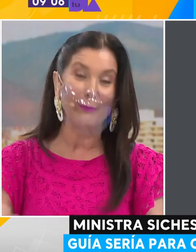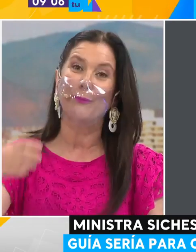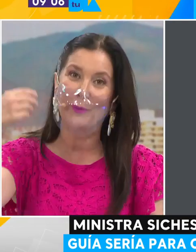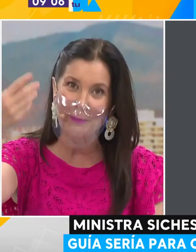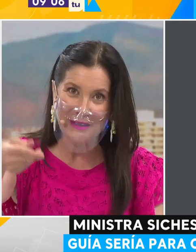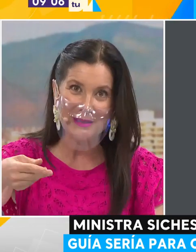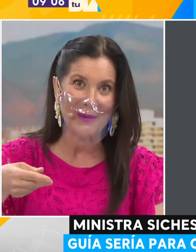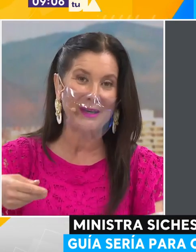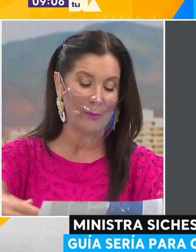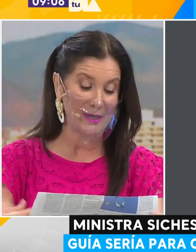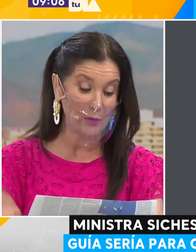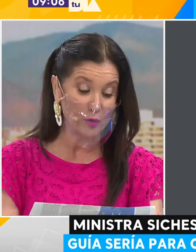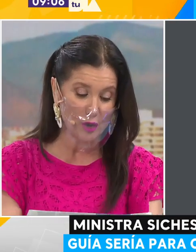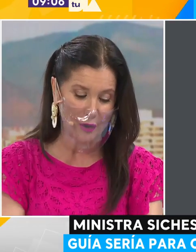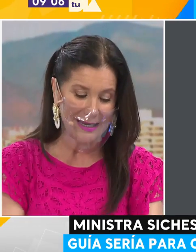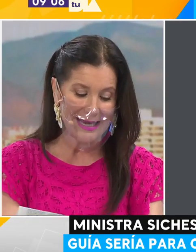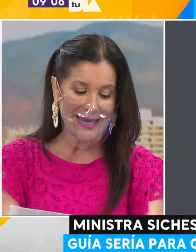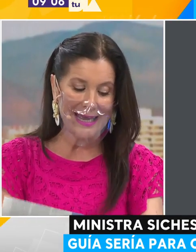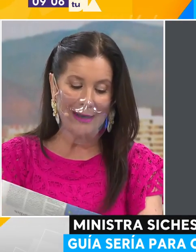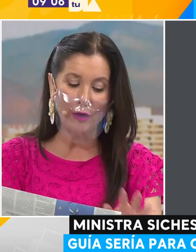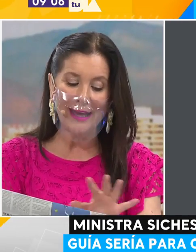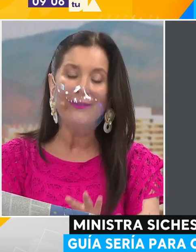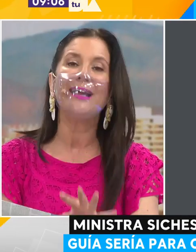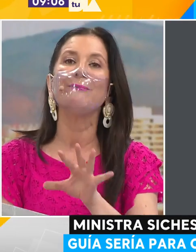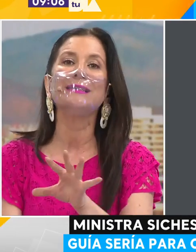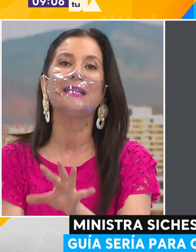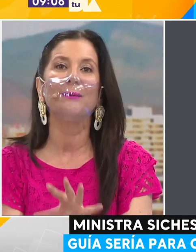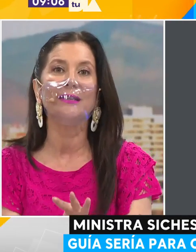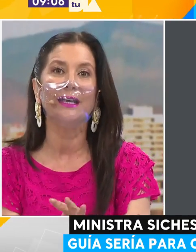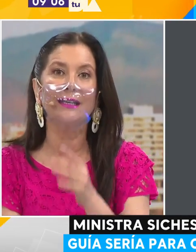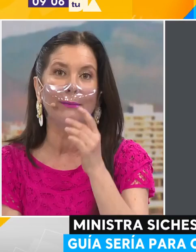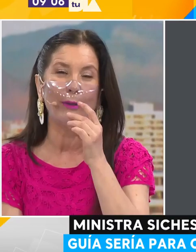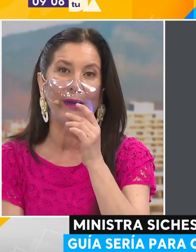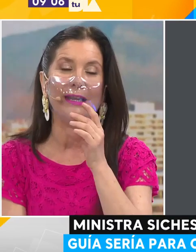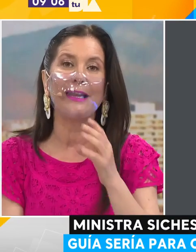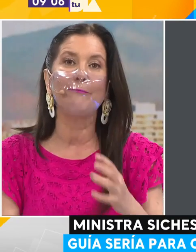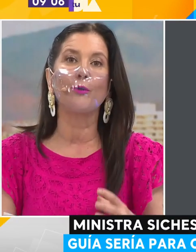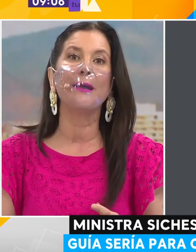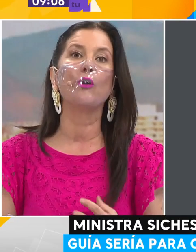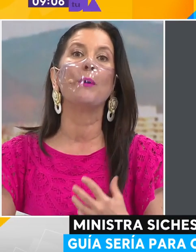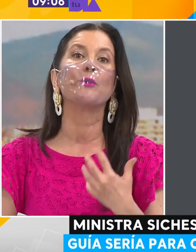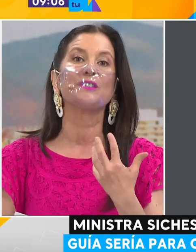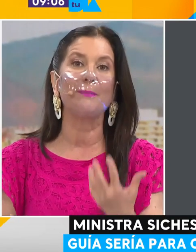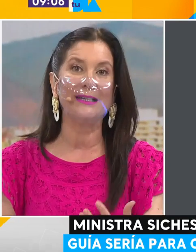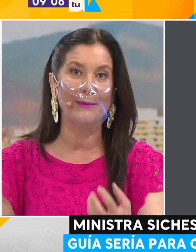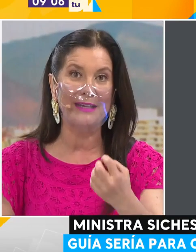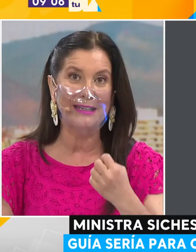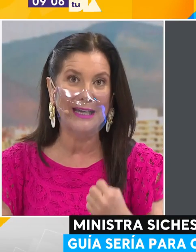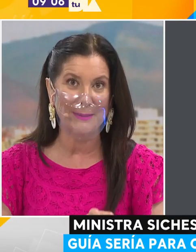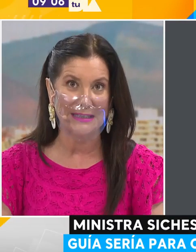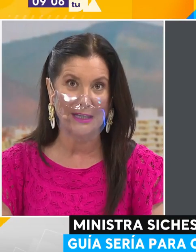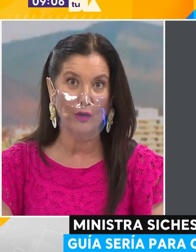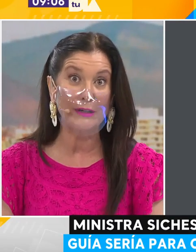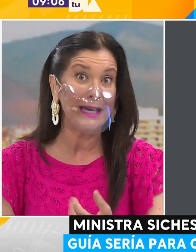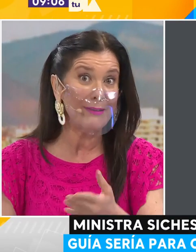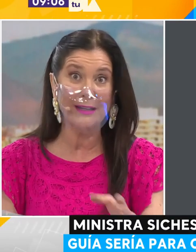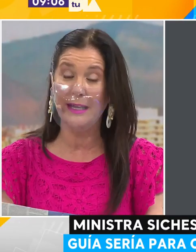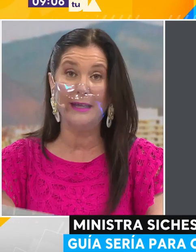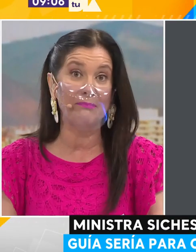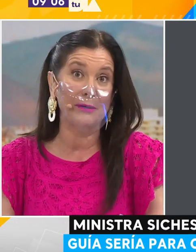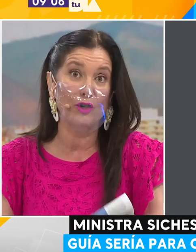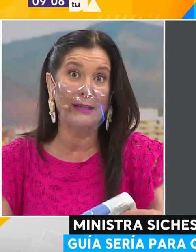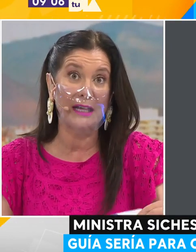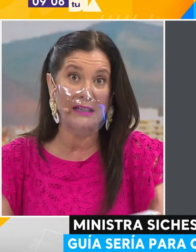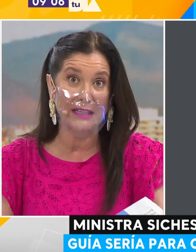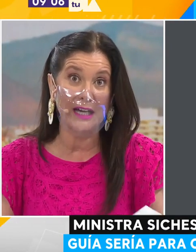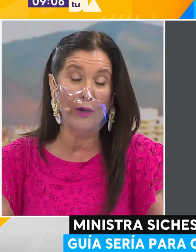deteniendo, nuevamente se abre una discusión. Lo que habla básicamente este manual de las formas en cómo aproximarse mediáticamente, ¿no? Y hablan